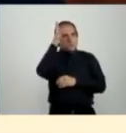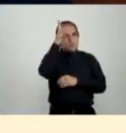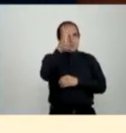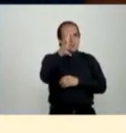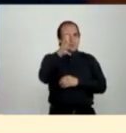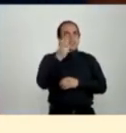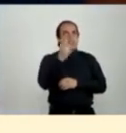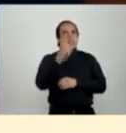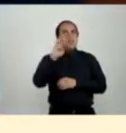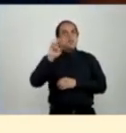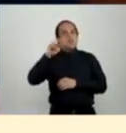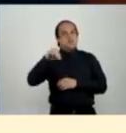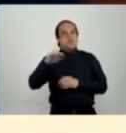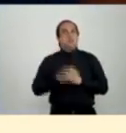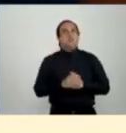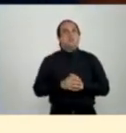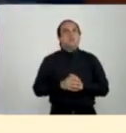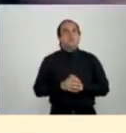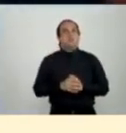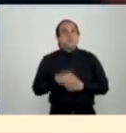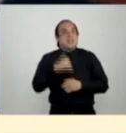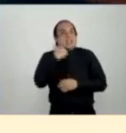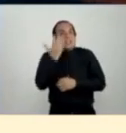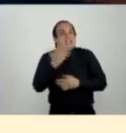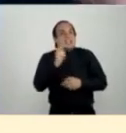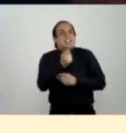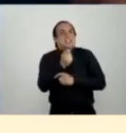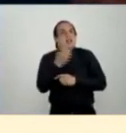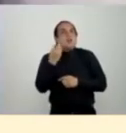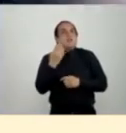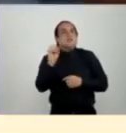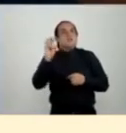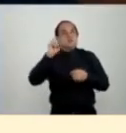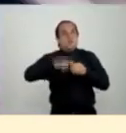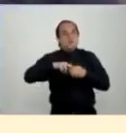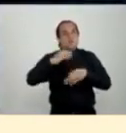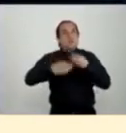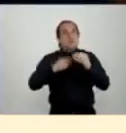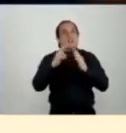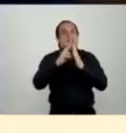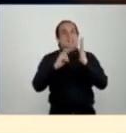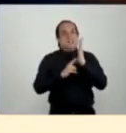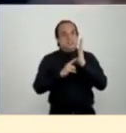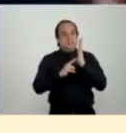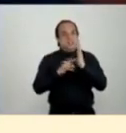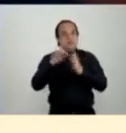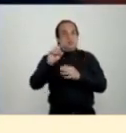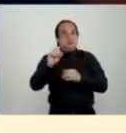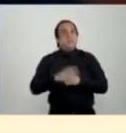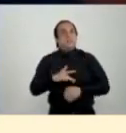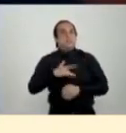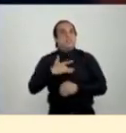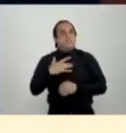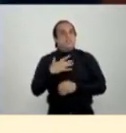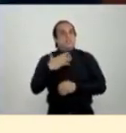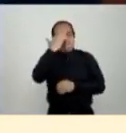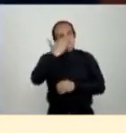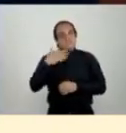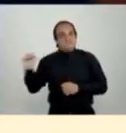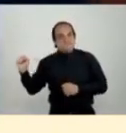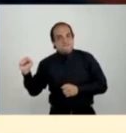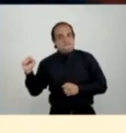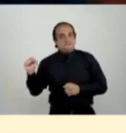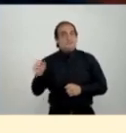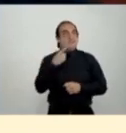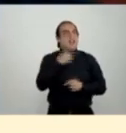hablábamos del boom. Entonces él quería ser del boom con todas las leyes del boom, es decir, ser famosísimo, ser como ese